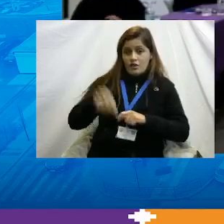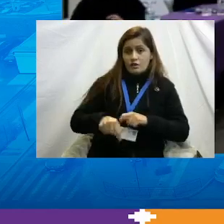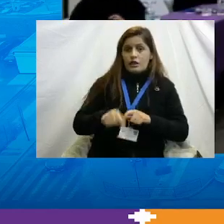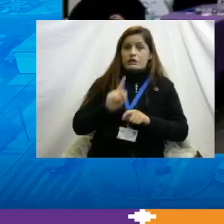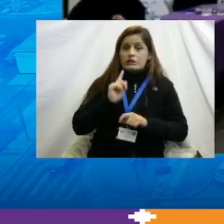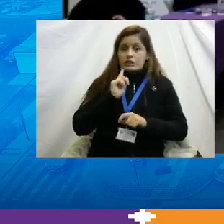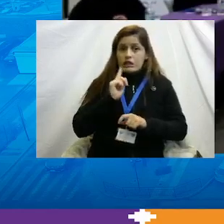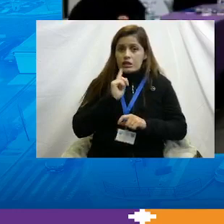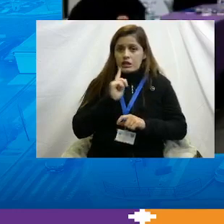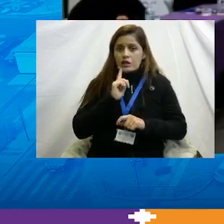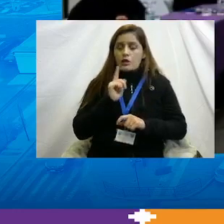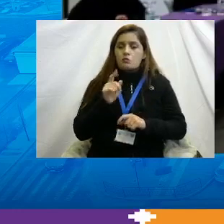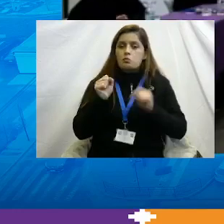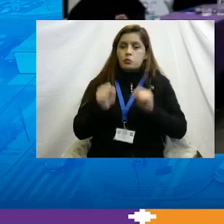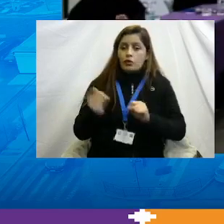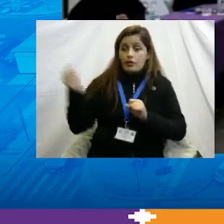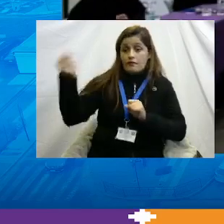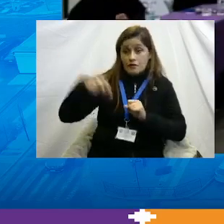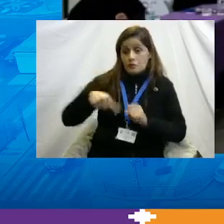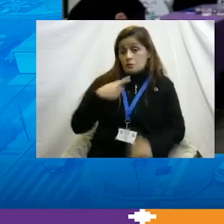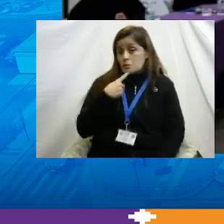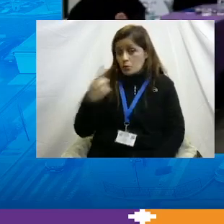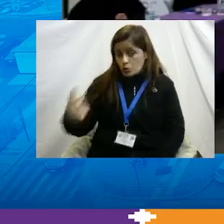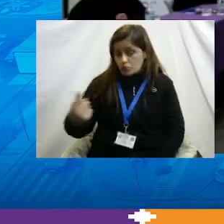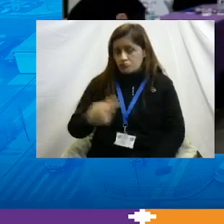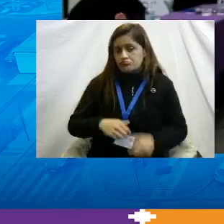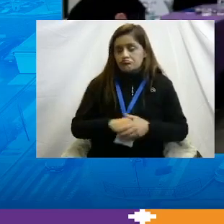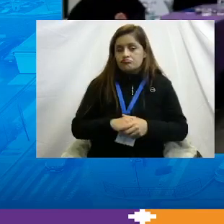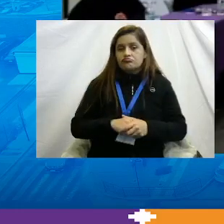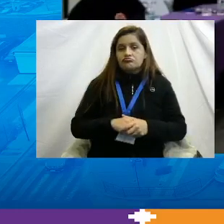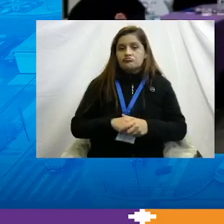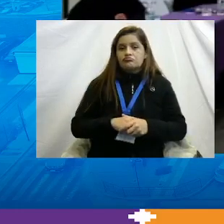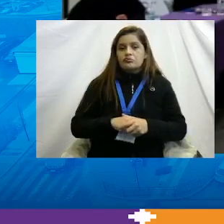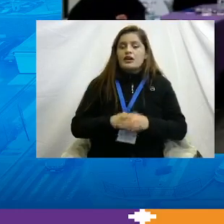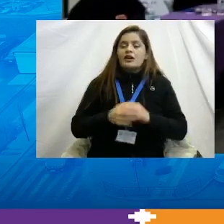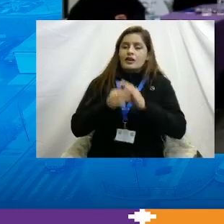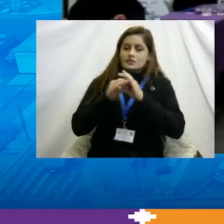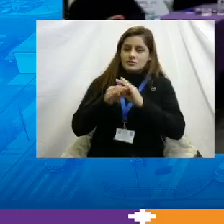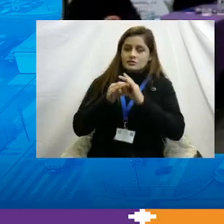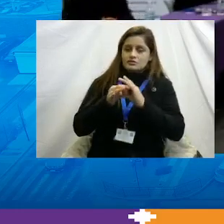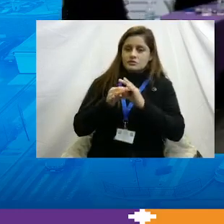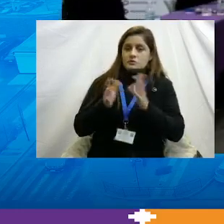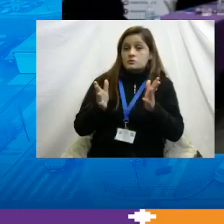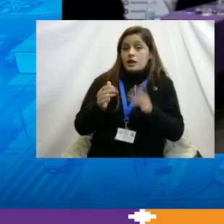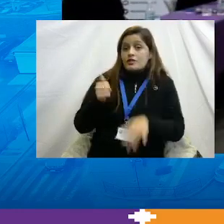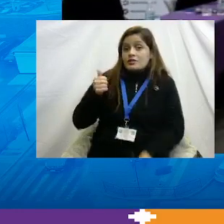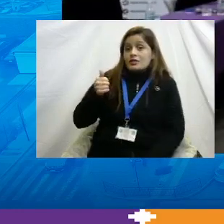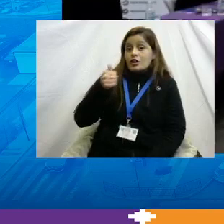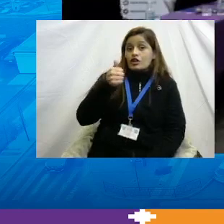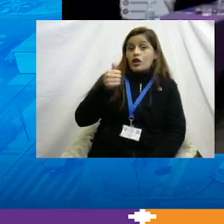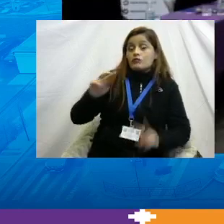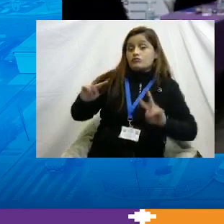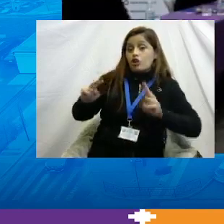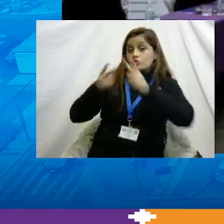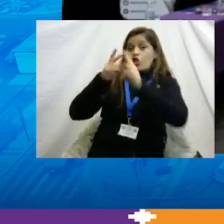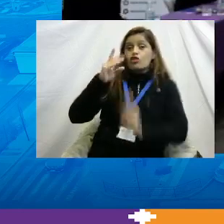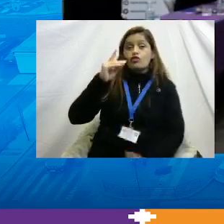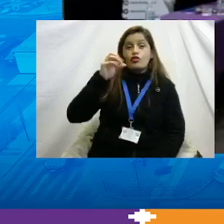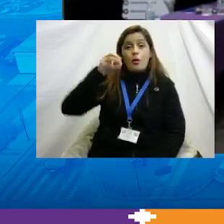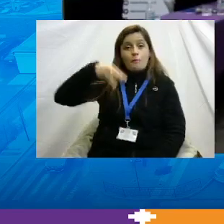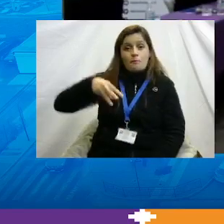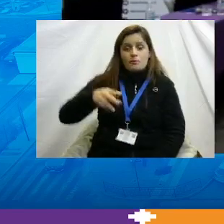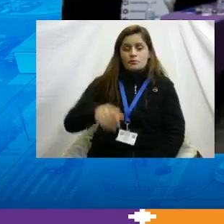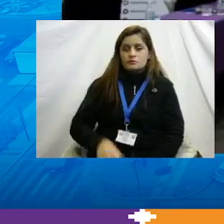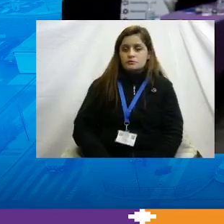surgir también en relación a estas consultas, estas dudas. No sé si la directora de Obras quisiera complementar algo